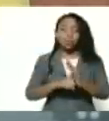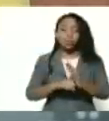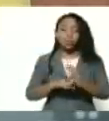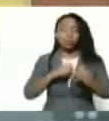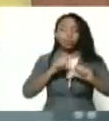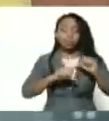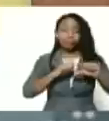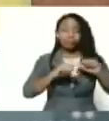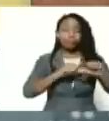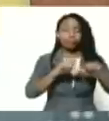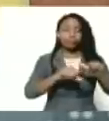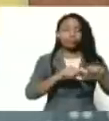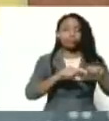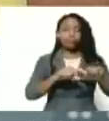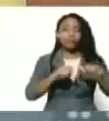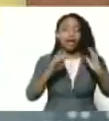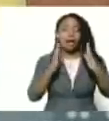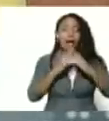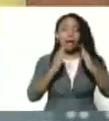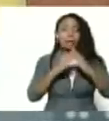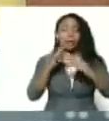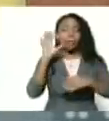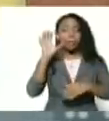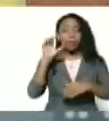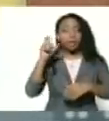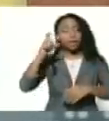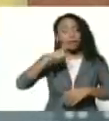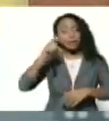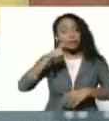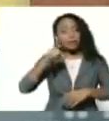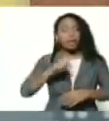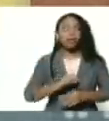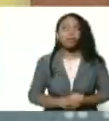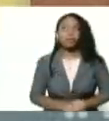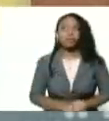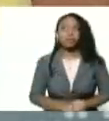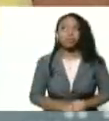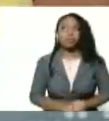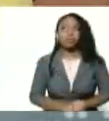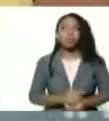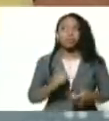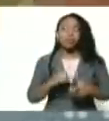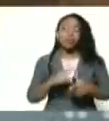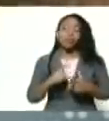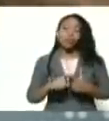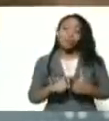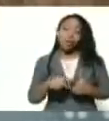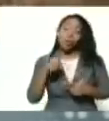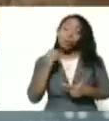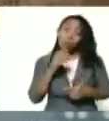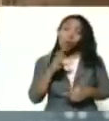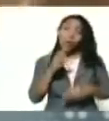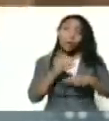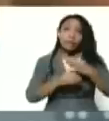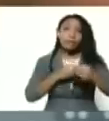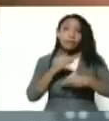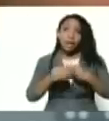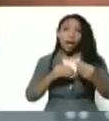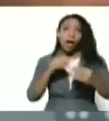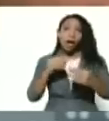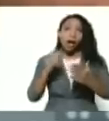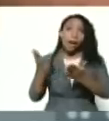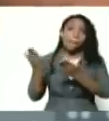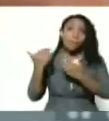producción, y a los hogares de la patria, porque es lo más necesario. Entonces, bueno, quisiera contar con su